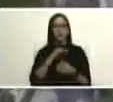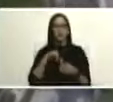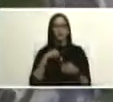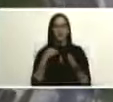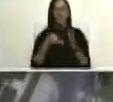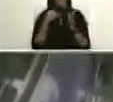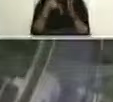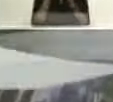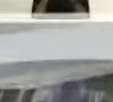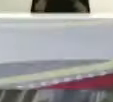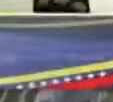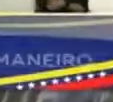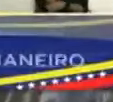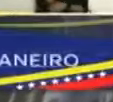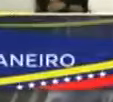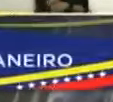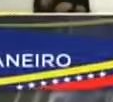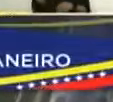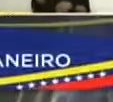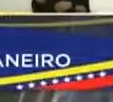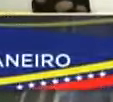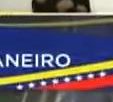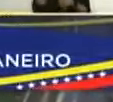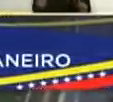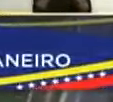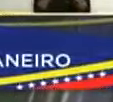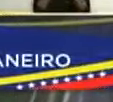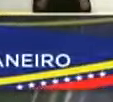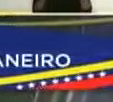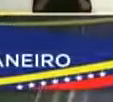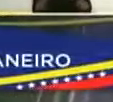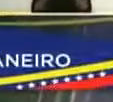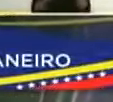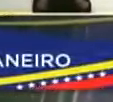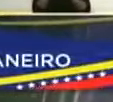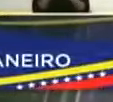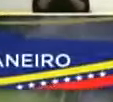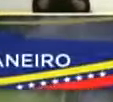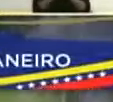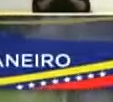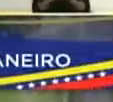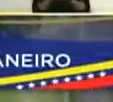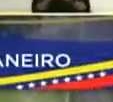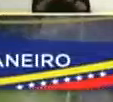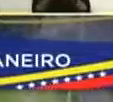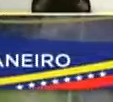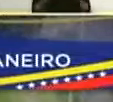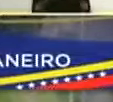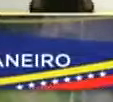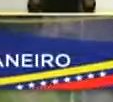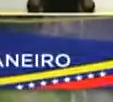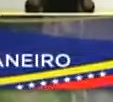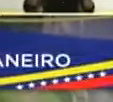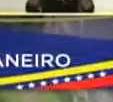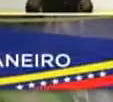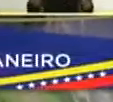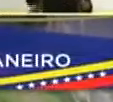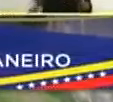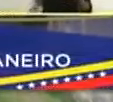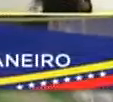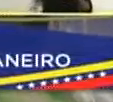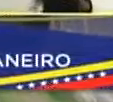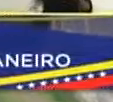instituciones hospitalarias, los CDI, todo eso ha venido siendo trabajado en ese sentido. Por eso hoy nos sentimos